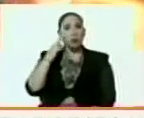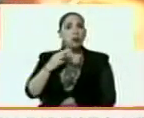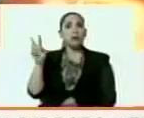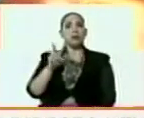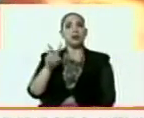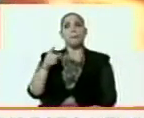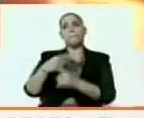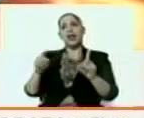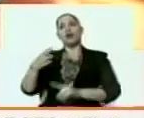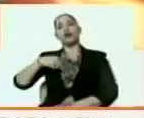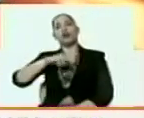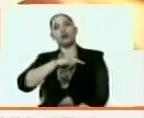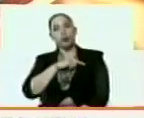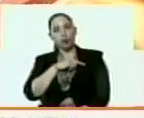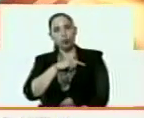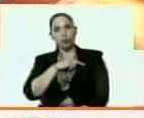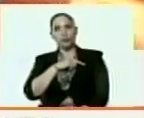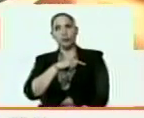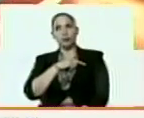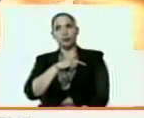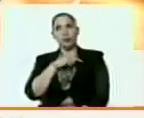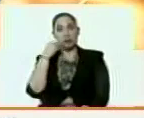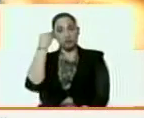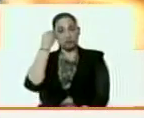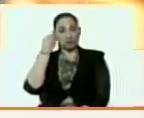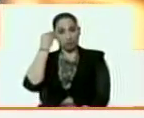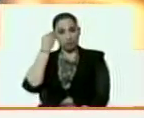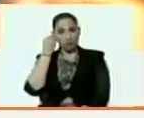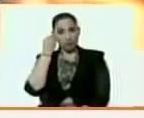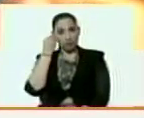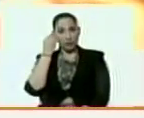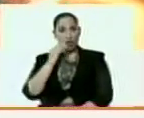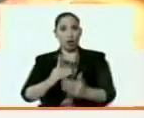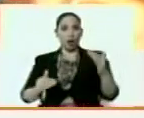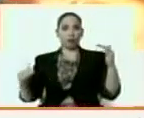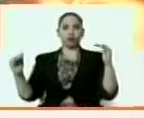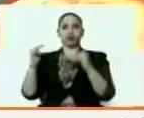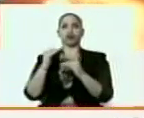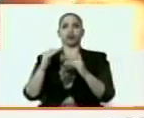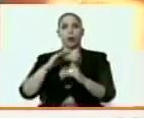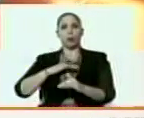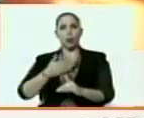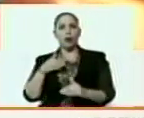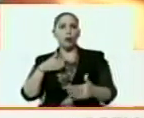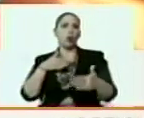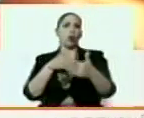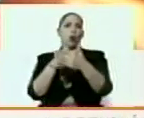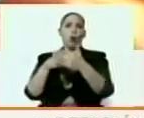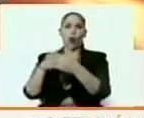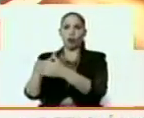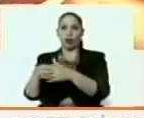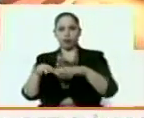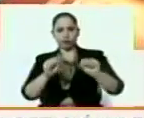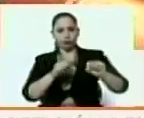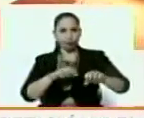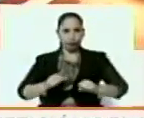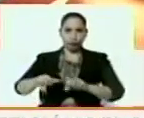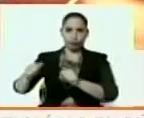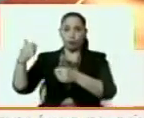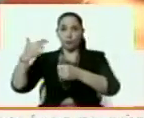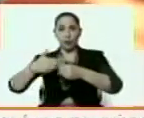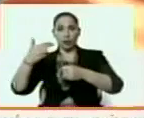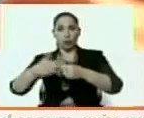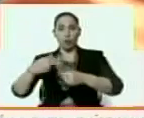pero nosotros creemos que a través de alter ego podemos ir contra los bienes y activos de Petróleos